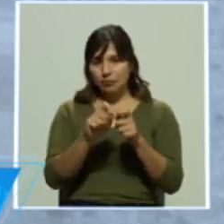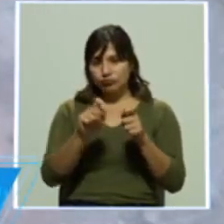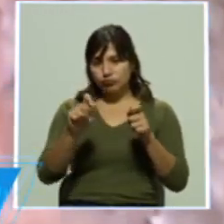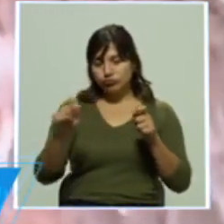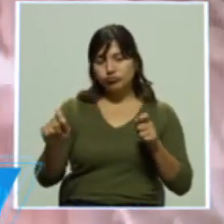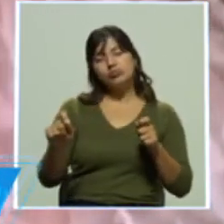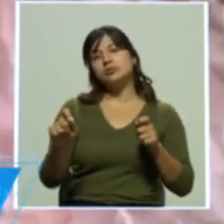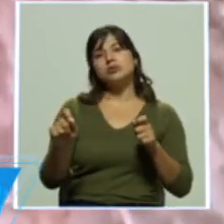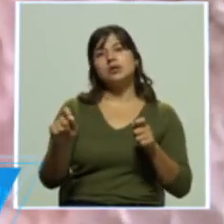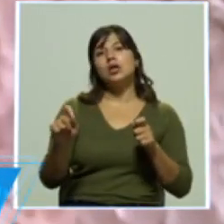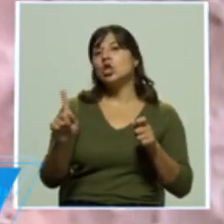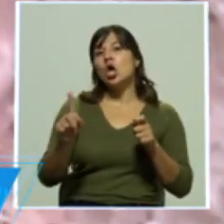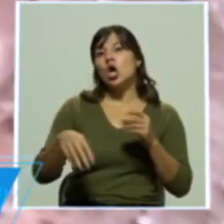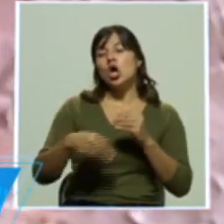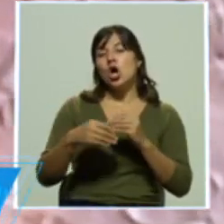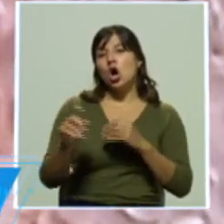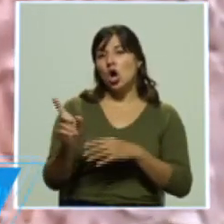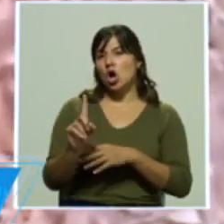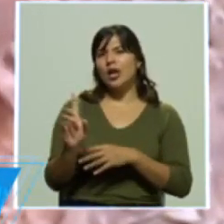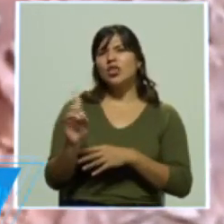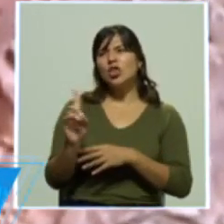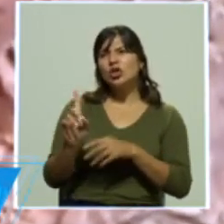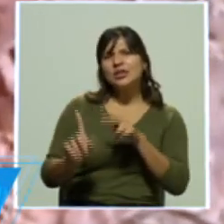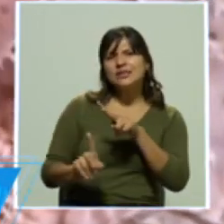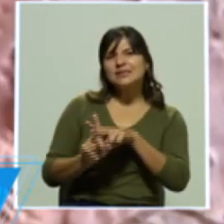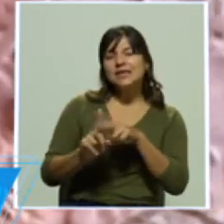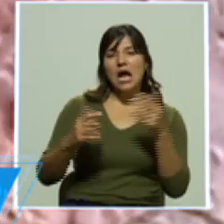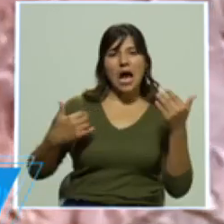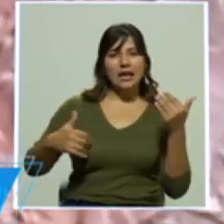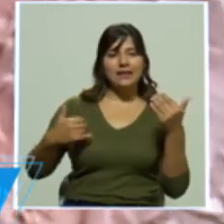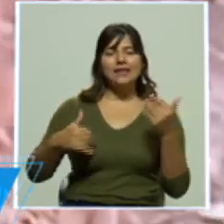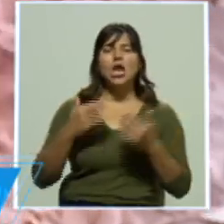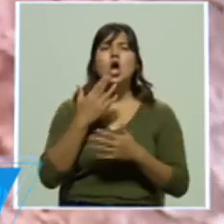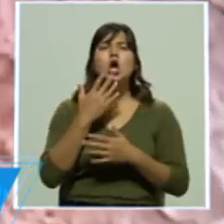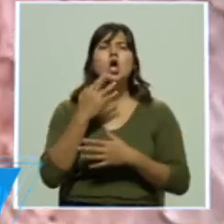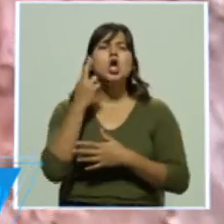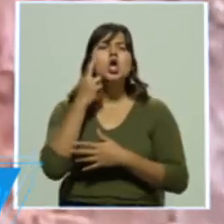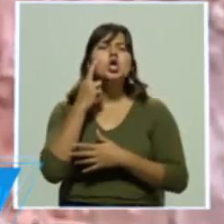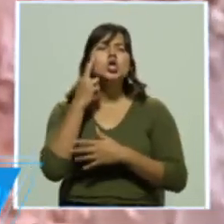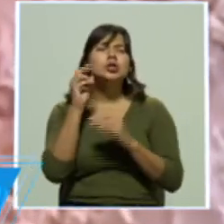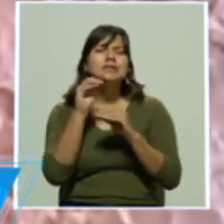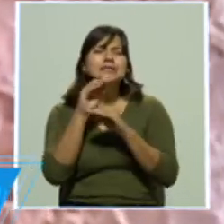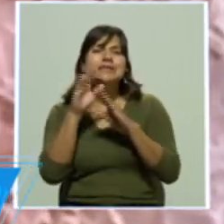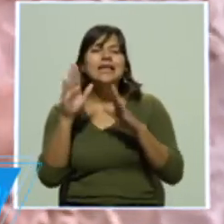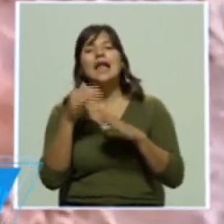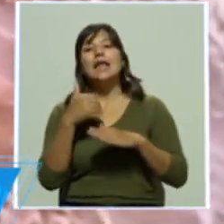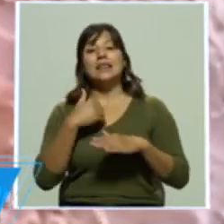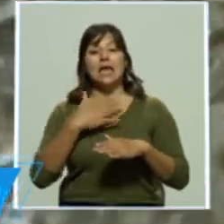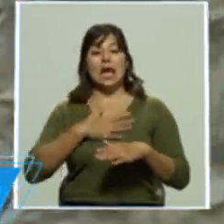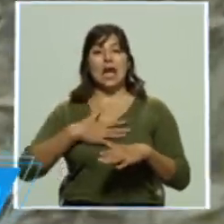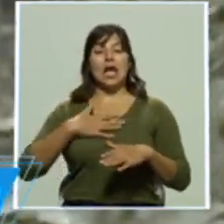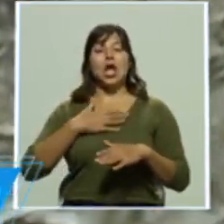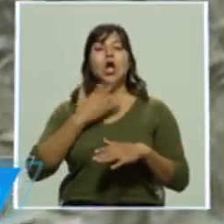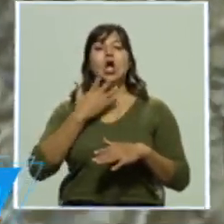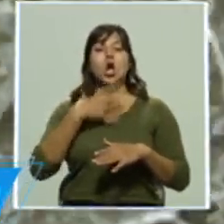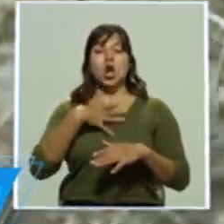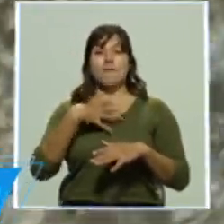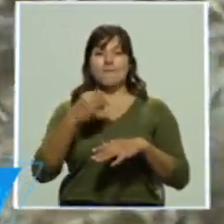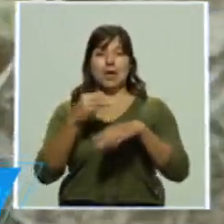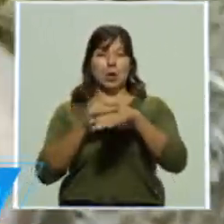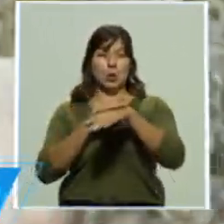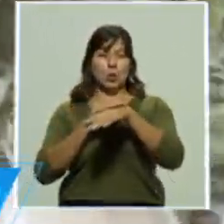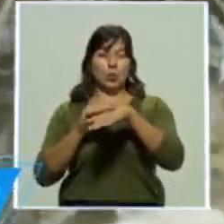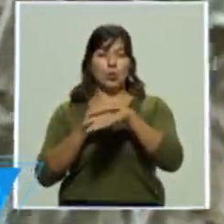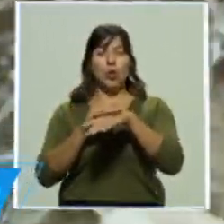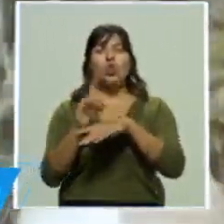cola. Es originario de Argentina, es de color rosa pálido y tiene pelos blancos en el vientre. Vive principalmente